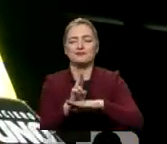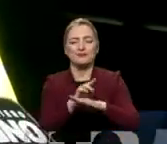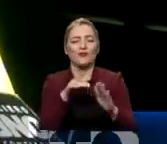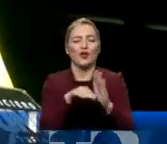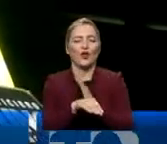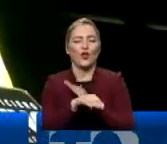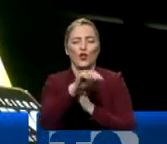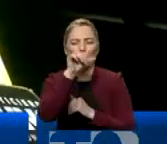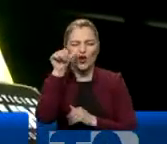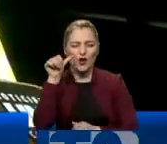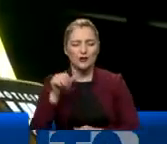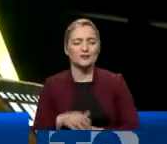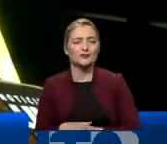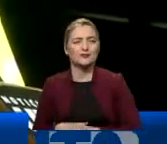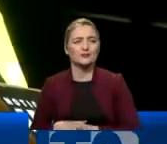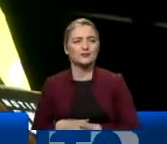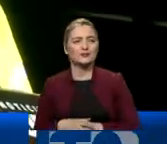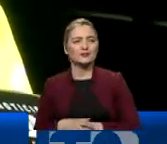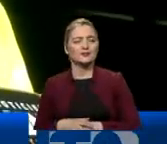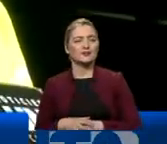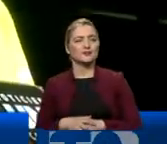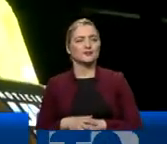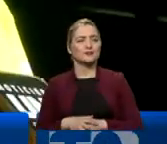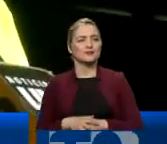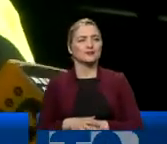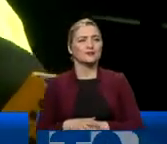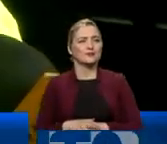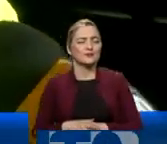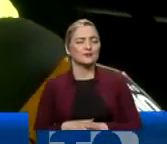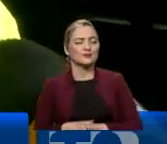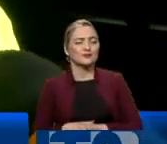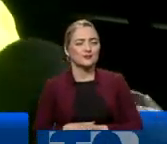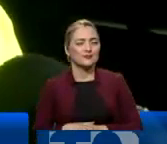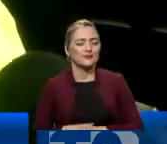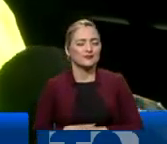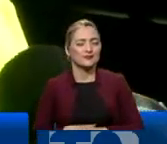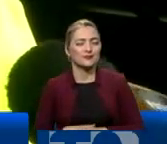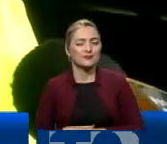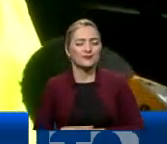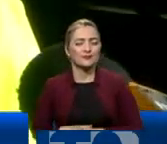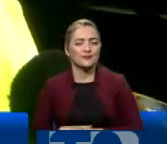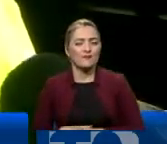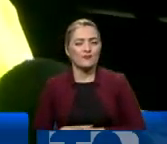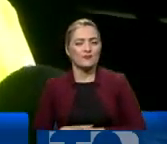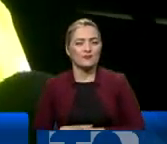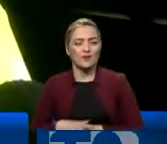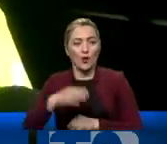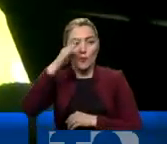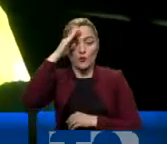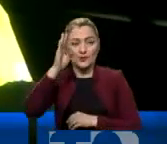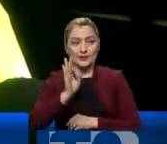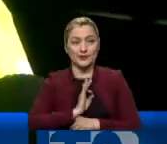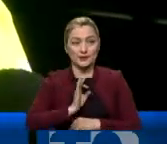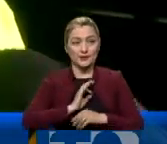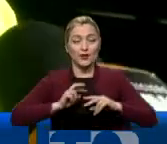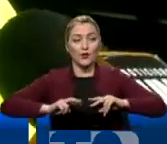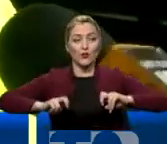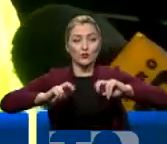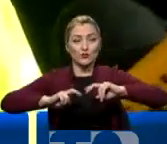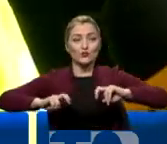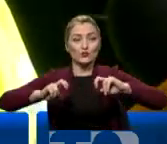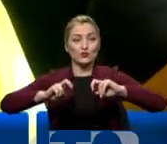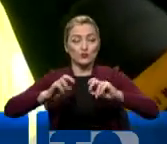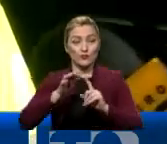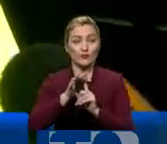almacenar una gran cantidad de sustancias sujetas a fiscalización. Por ende, la unidad, realizando técnicas de gestión investigativas,